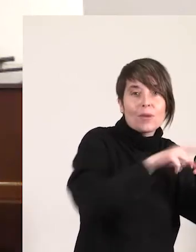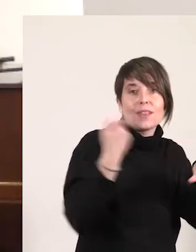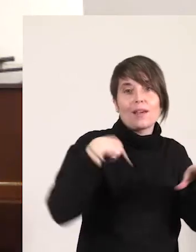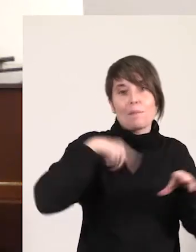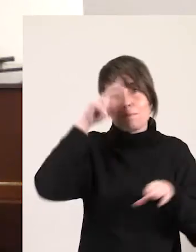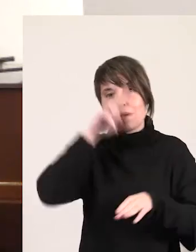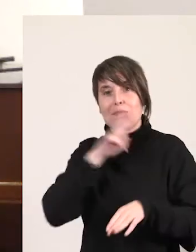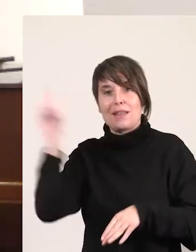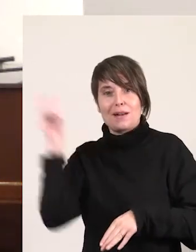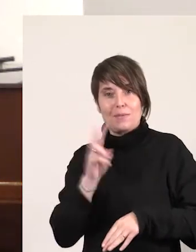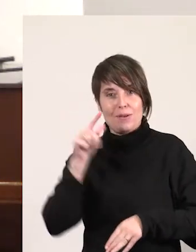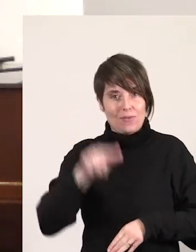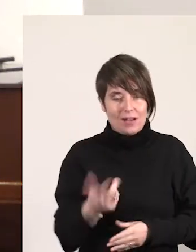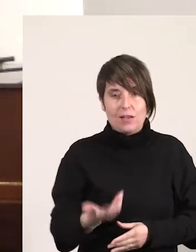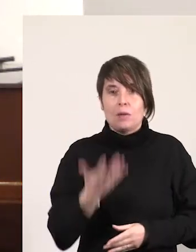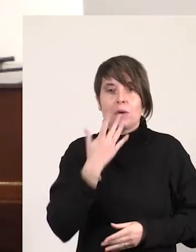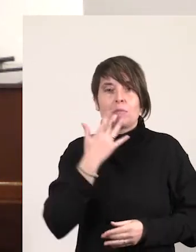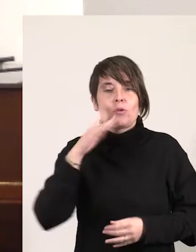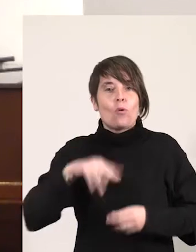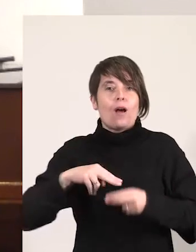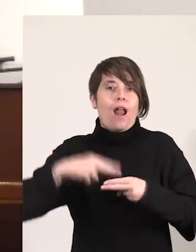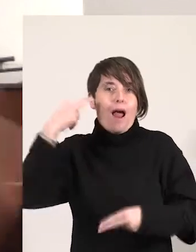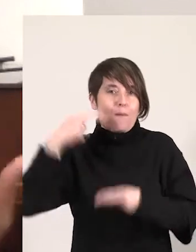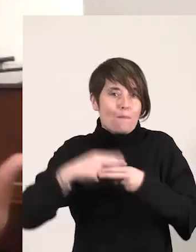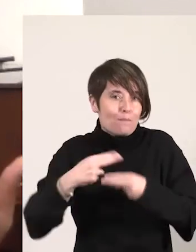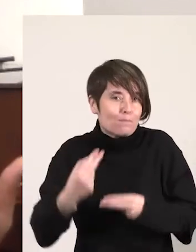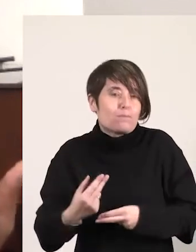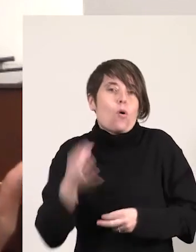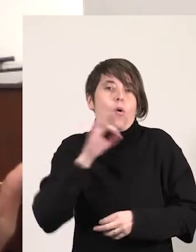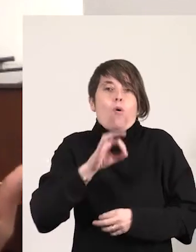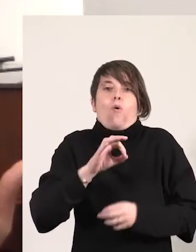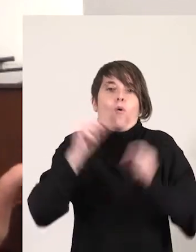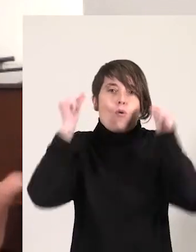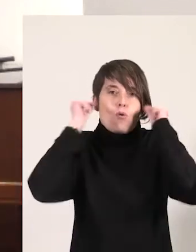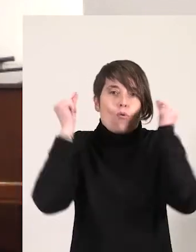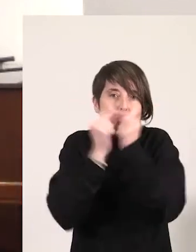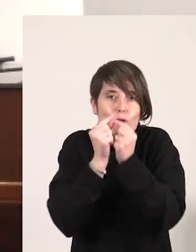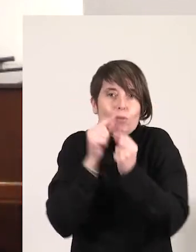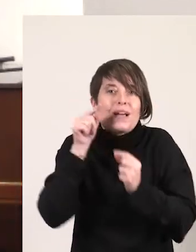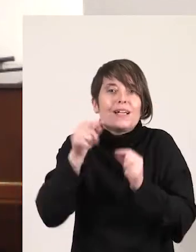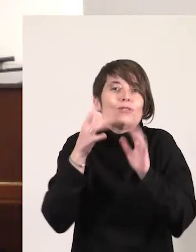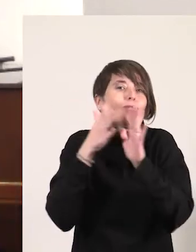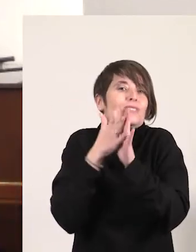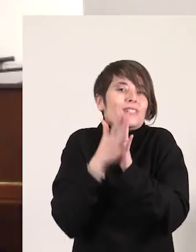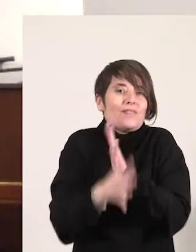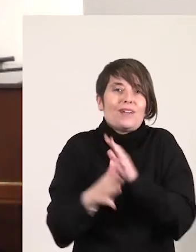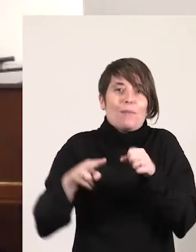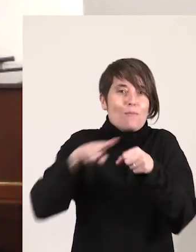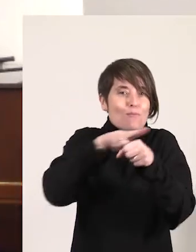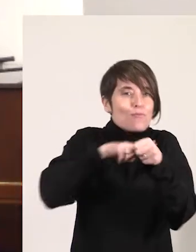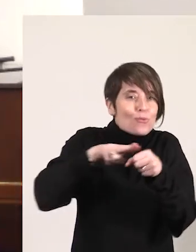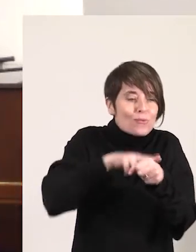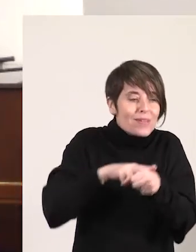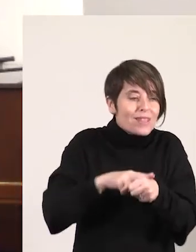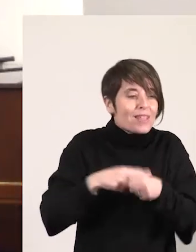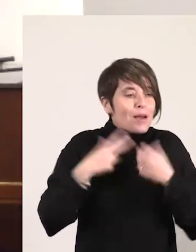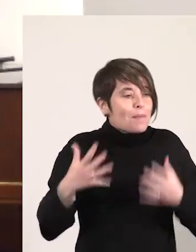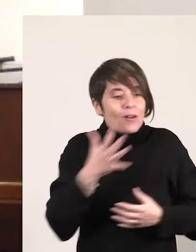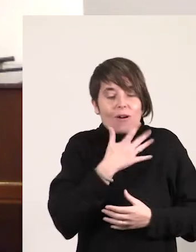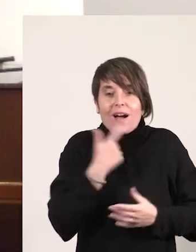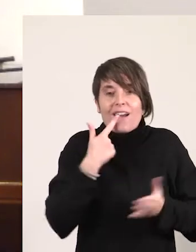era provincia. Del mismo modo que lo eran, que lo son Albacete en la actualidad o Córdoba, ¿no? Era